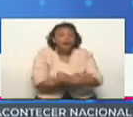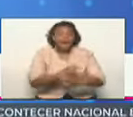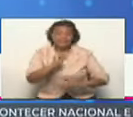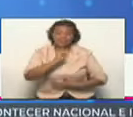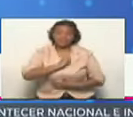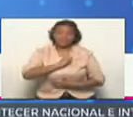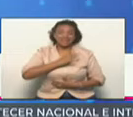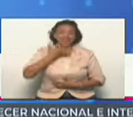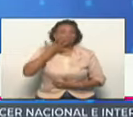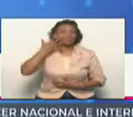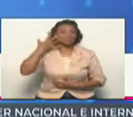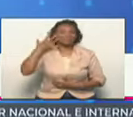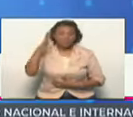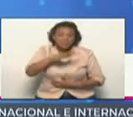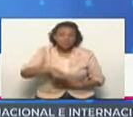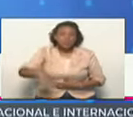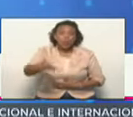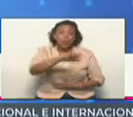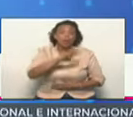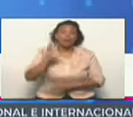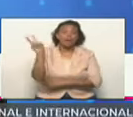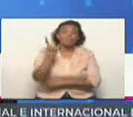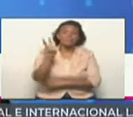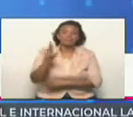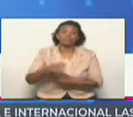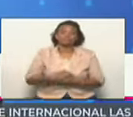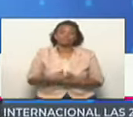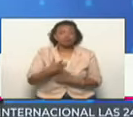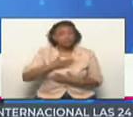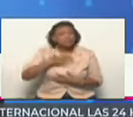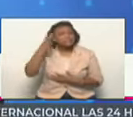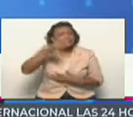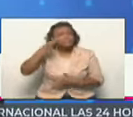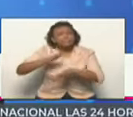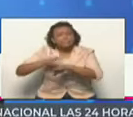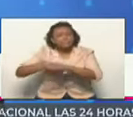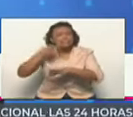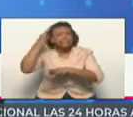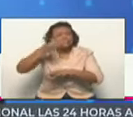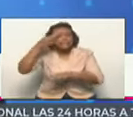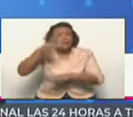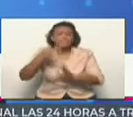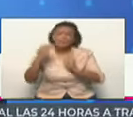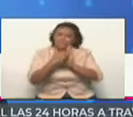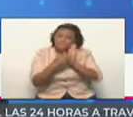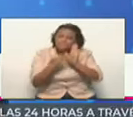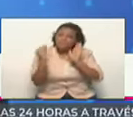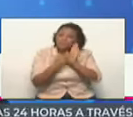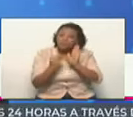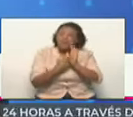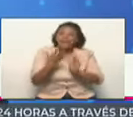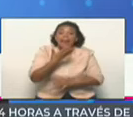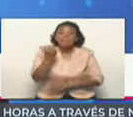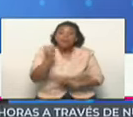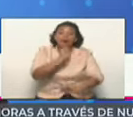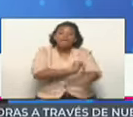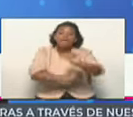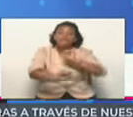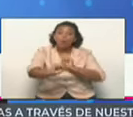identidad de nuestro país. Yo siempre he dicho que la mayor vacuna a